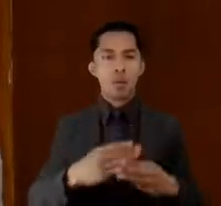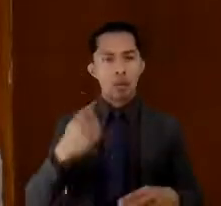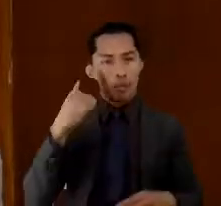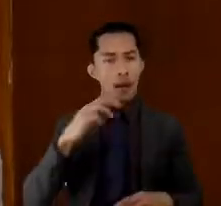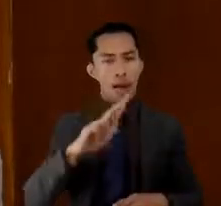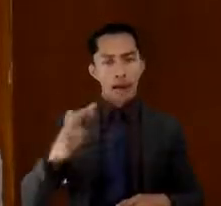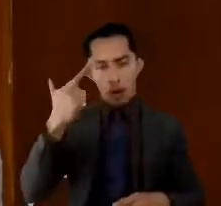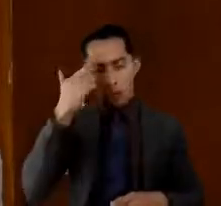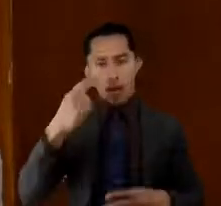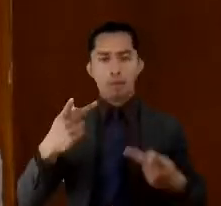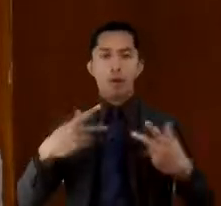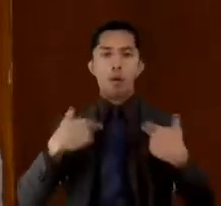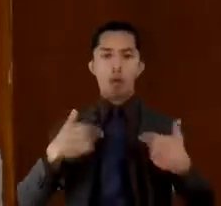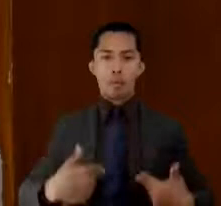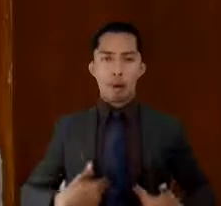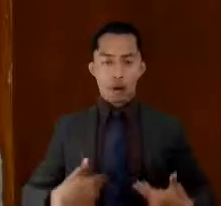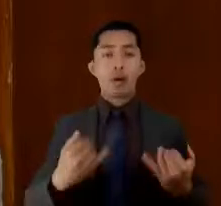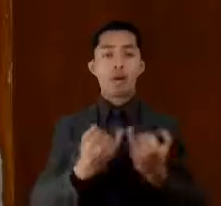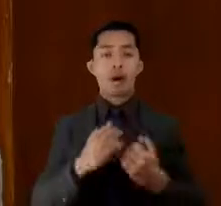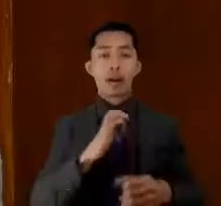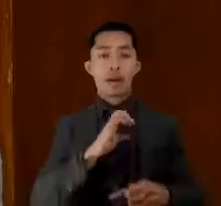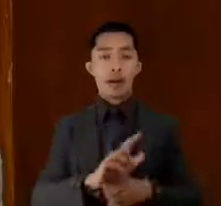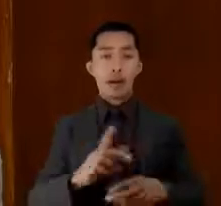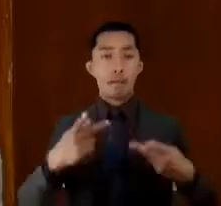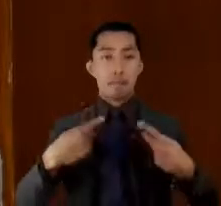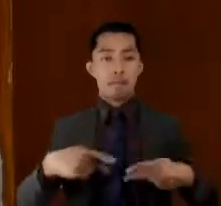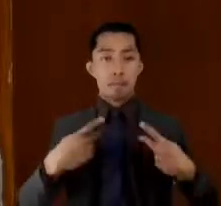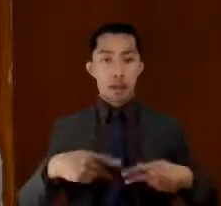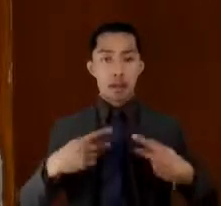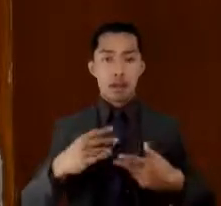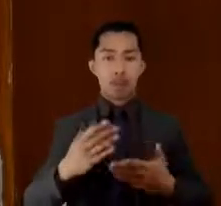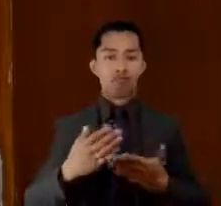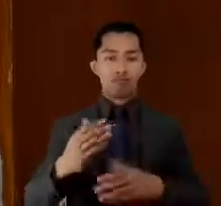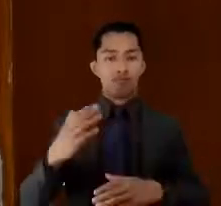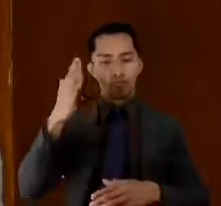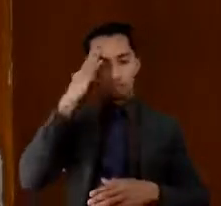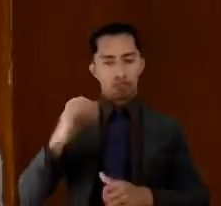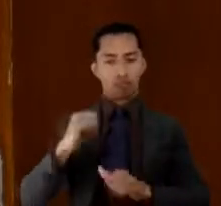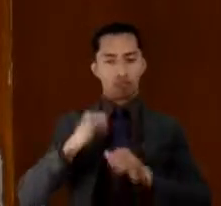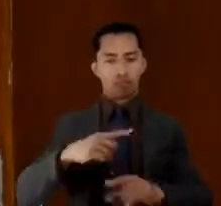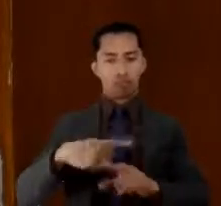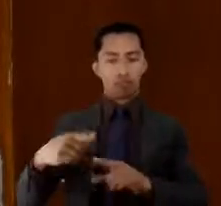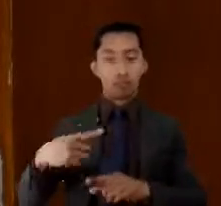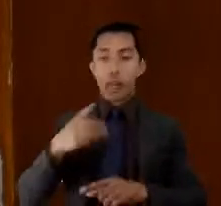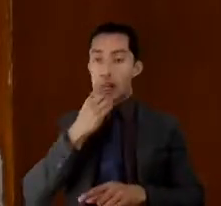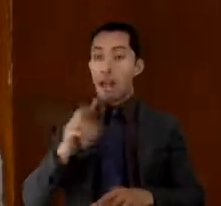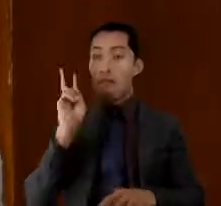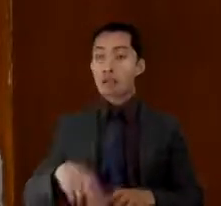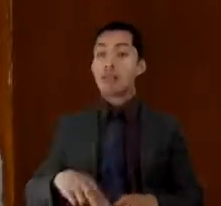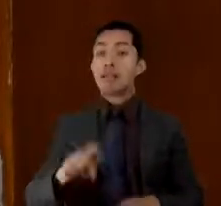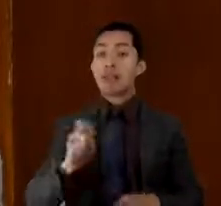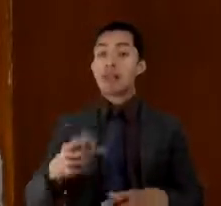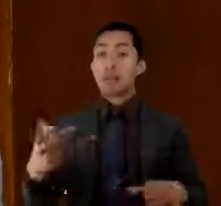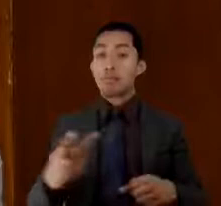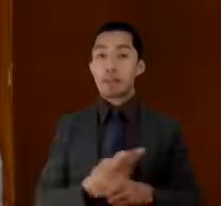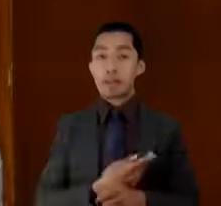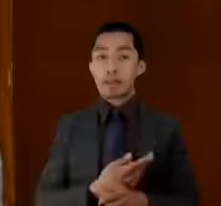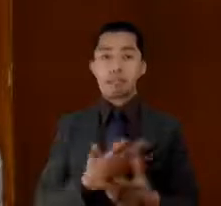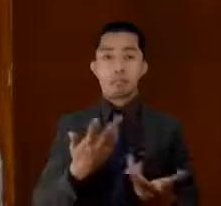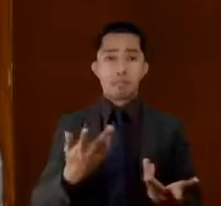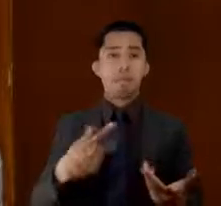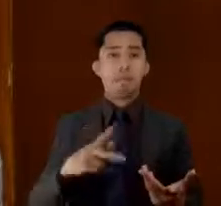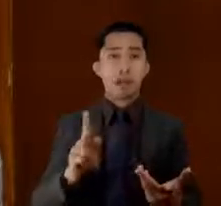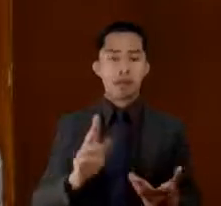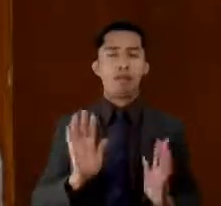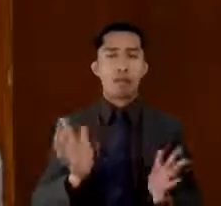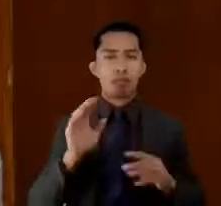la especie humana y especialmente a las personas tomadoras de decisiones una verdad trascendental que, sin embargo, ha sido